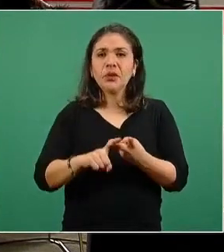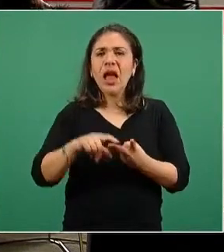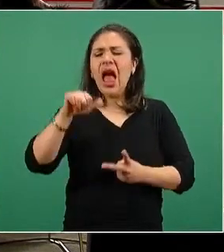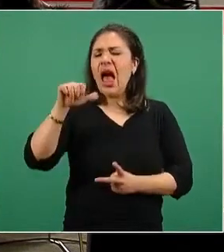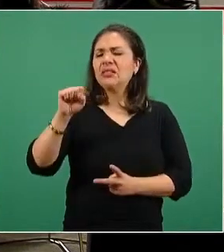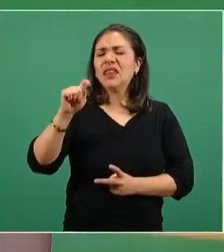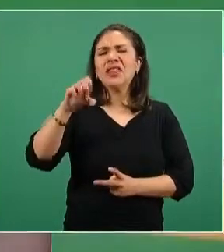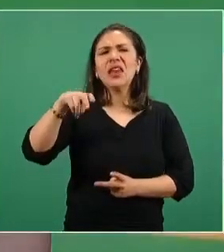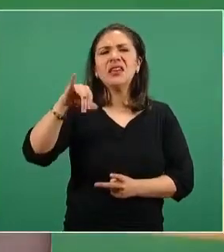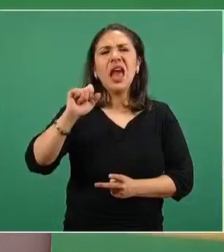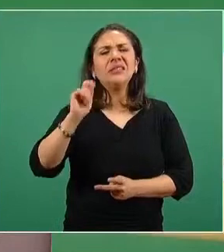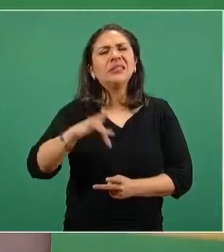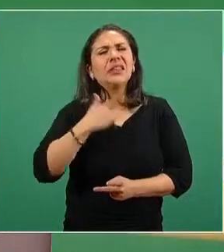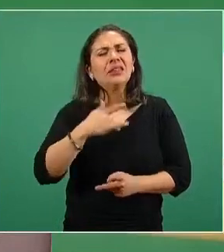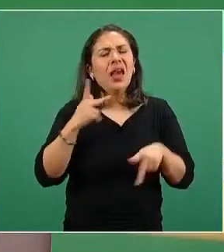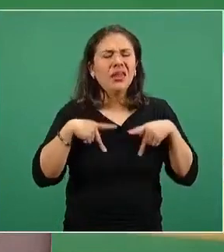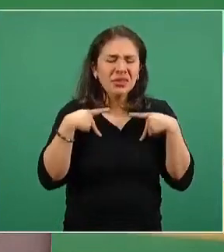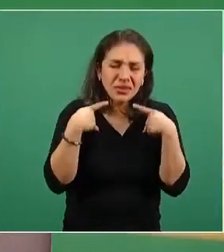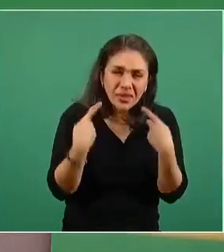es sensación de debilidad.